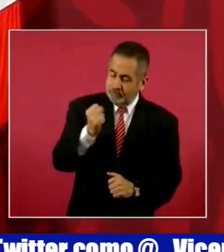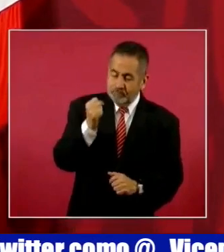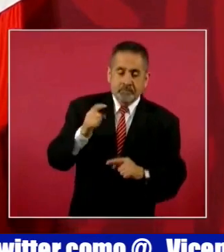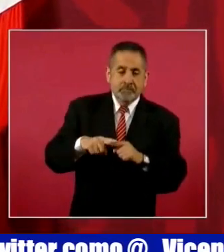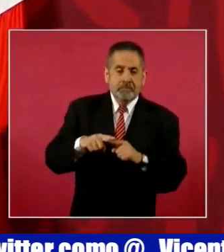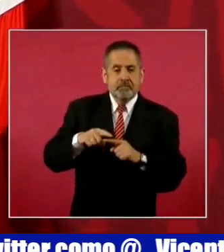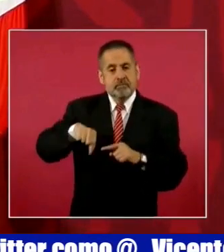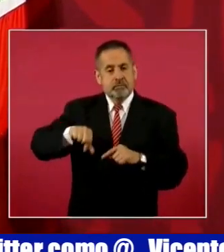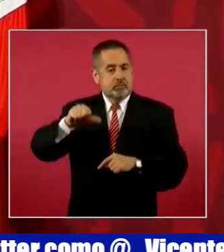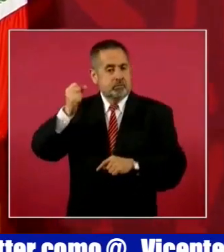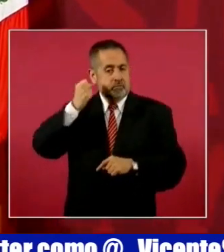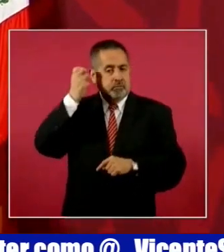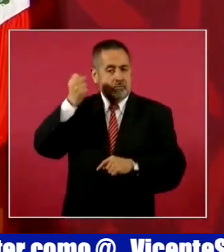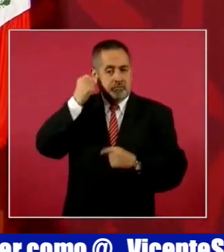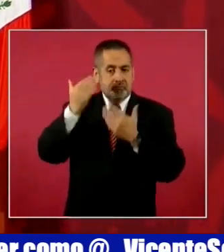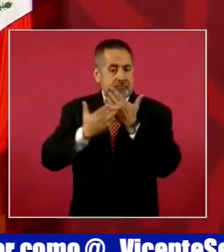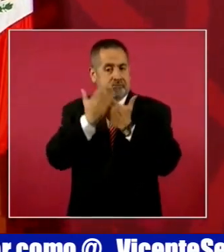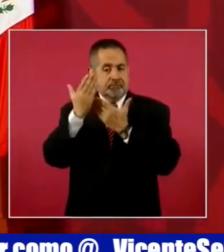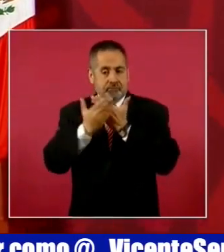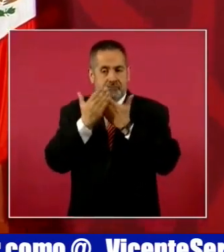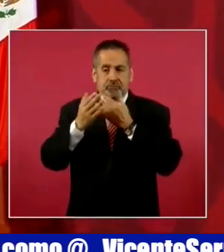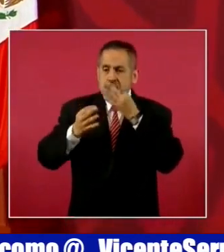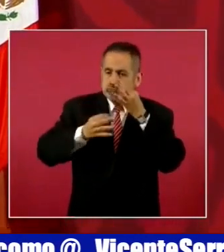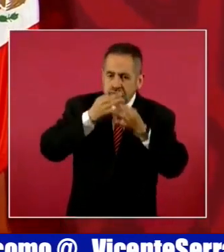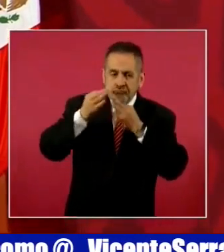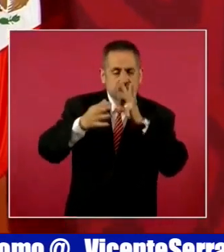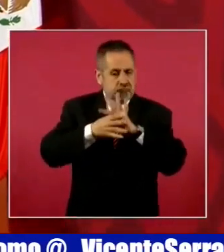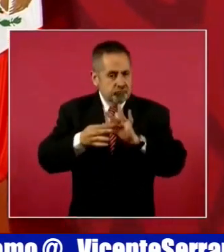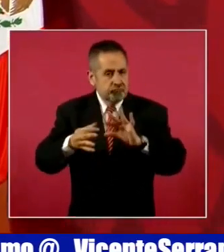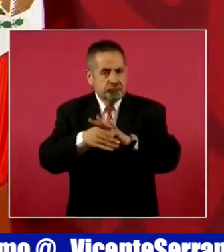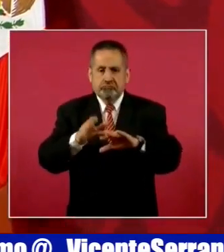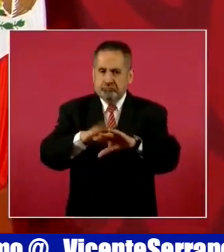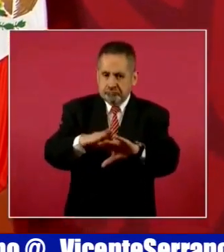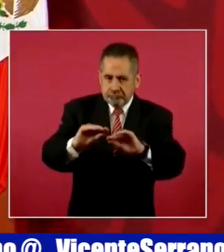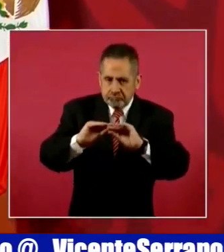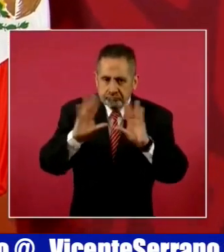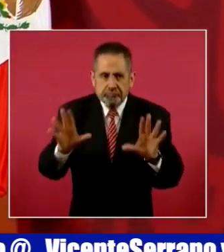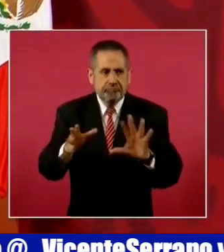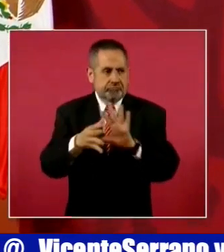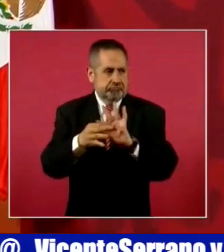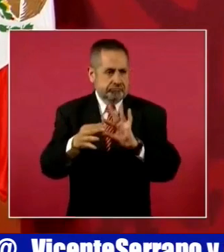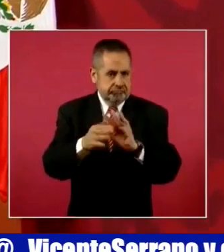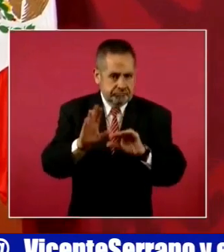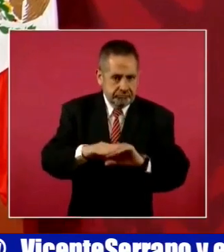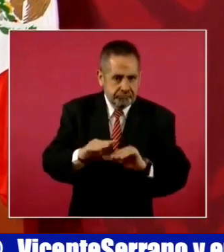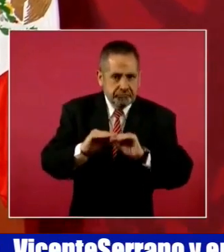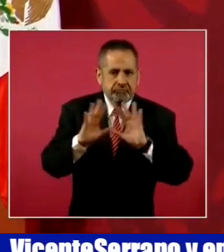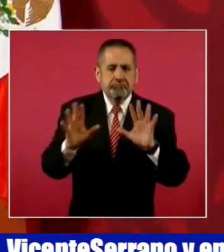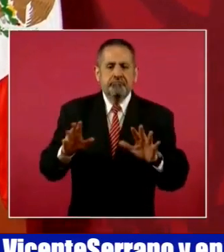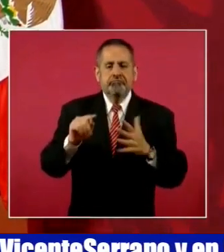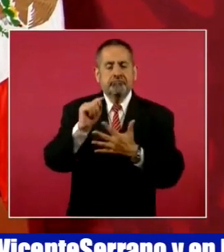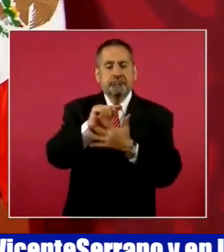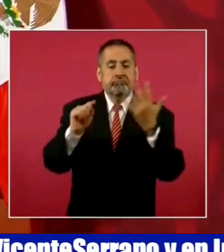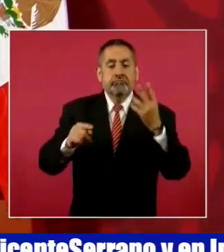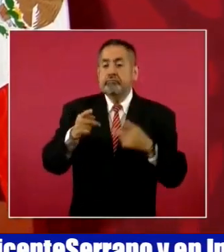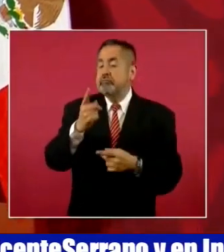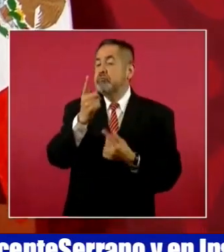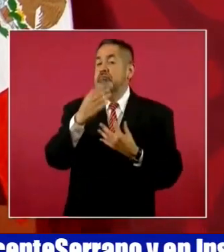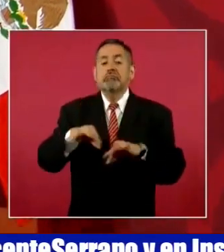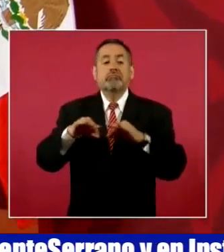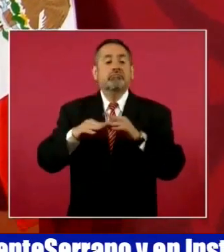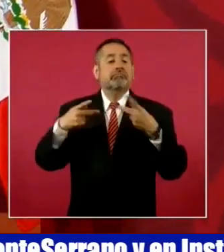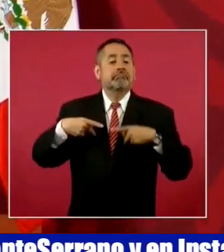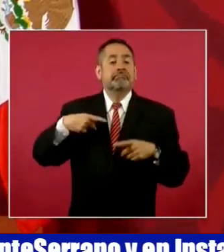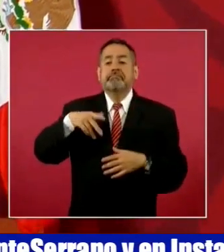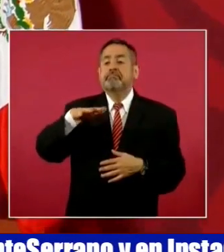esta mañanera y podemos aclarar. Y lo más importante, ¿no? La gente